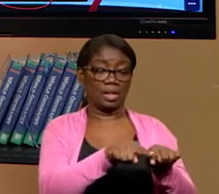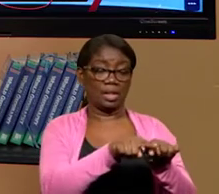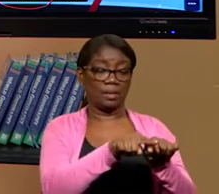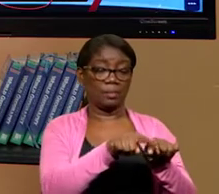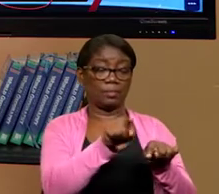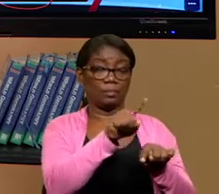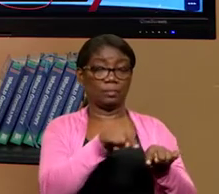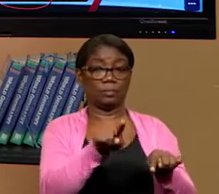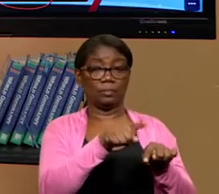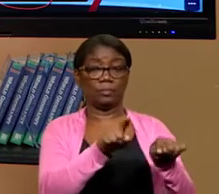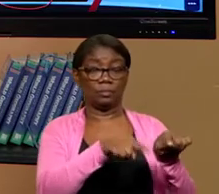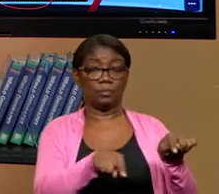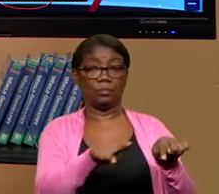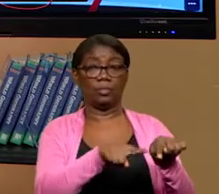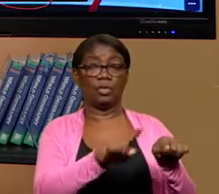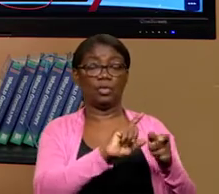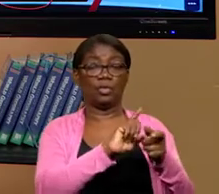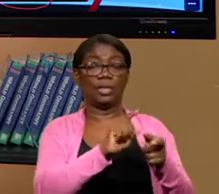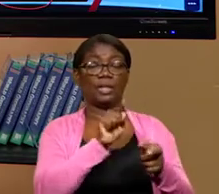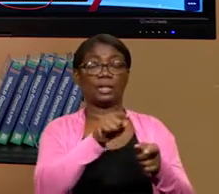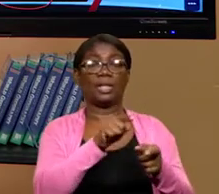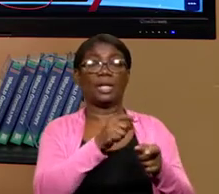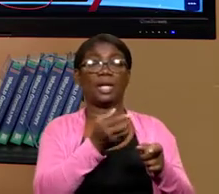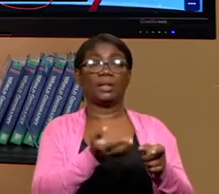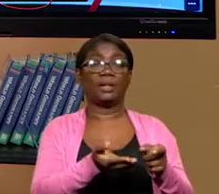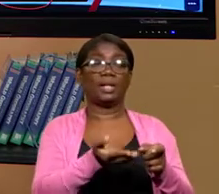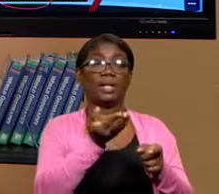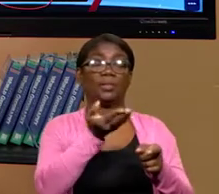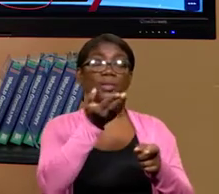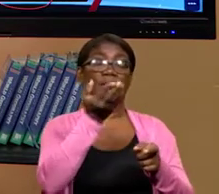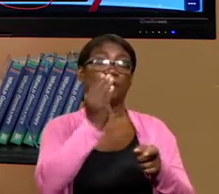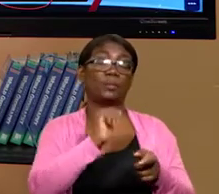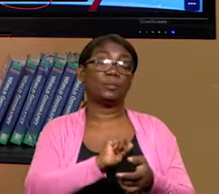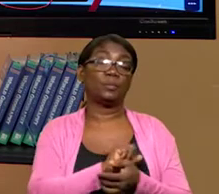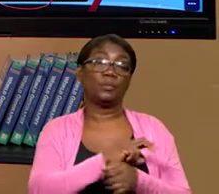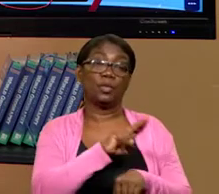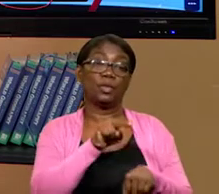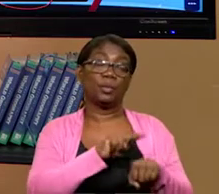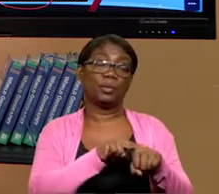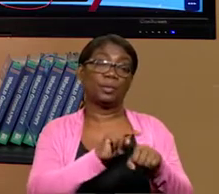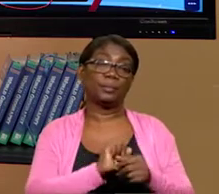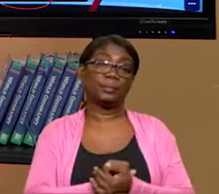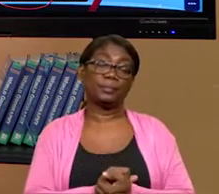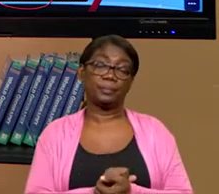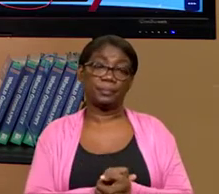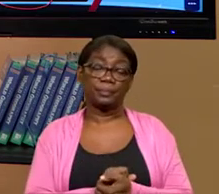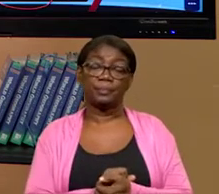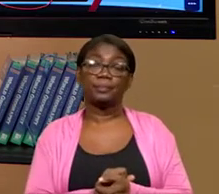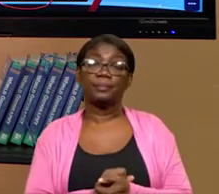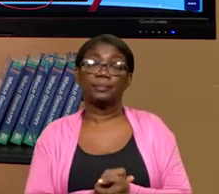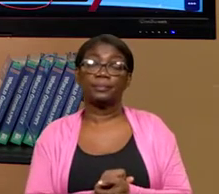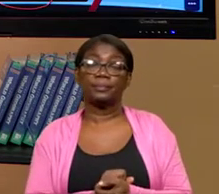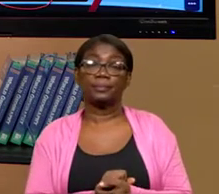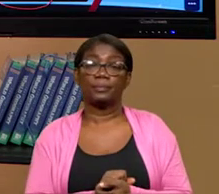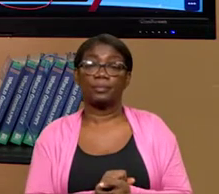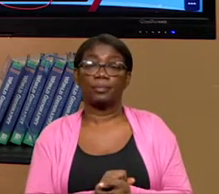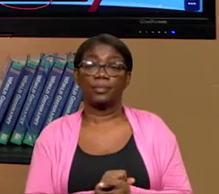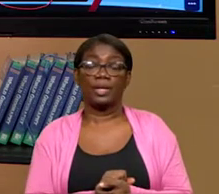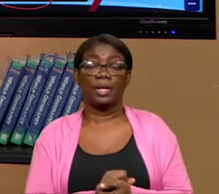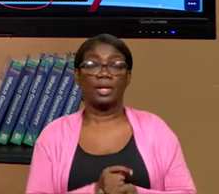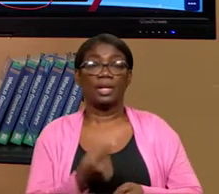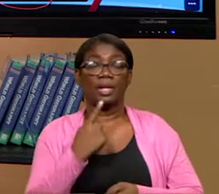¿ok? En los transformadores que normalmente ellos van a generar la